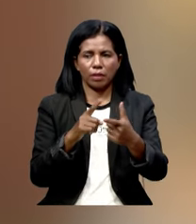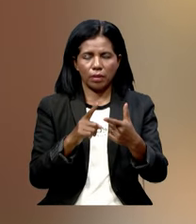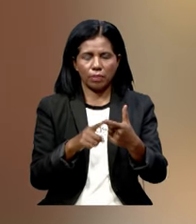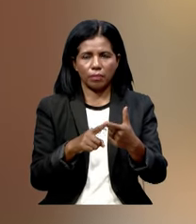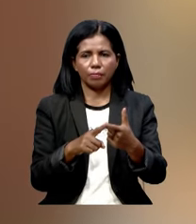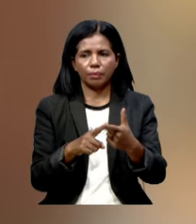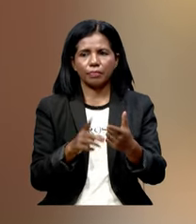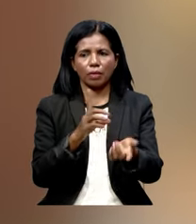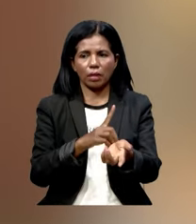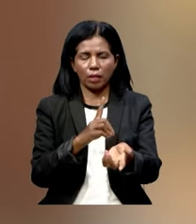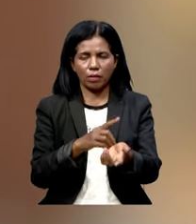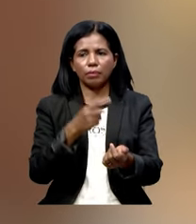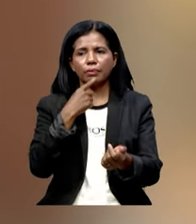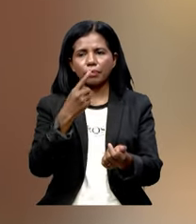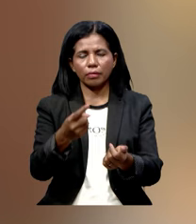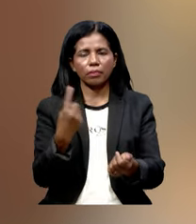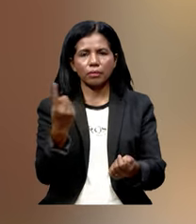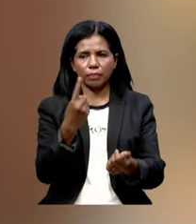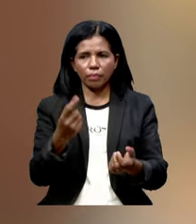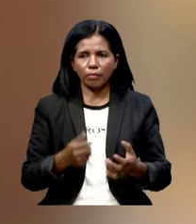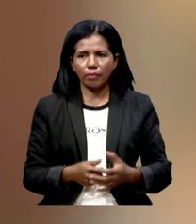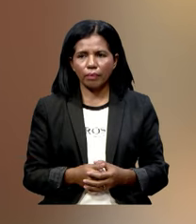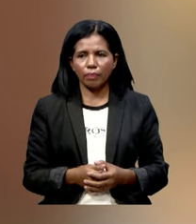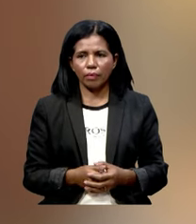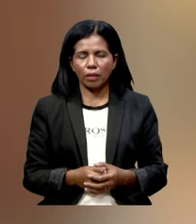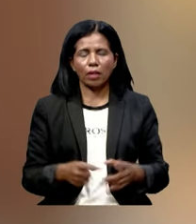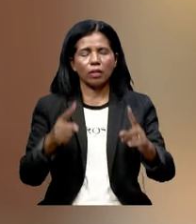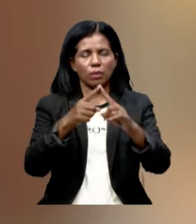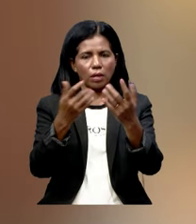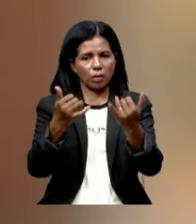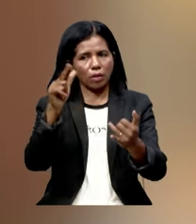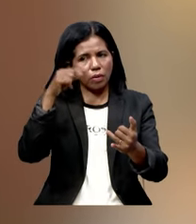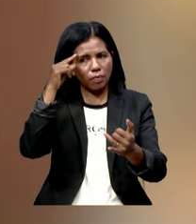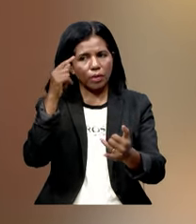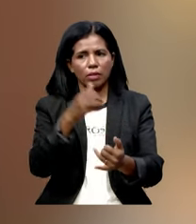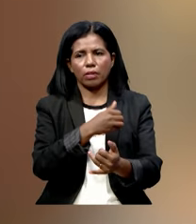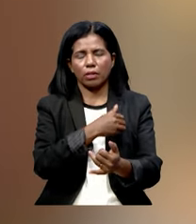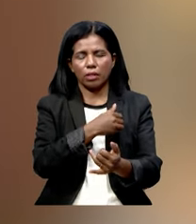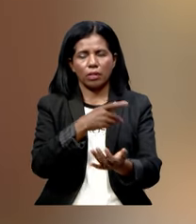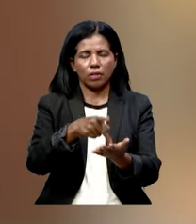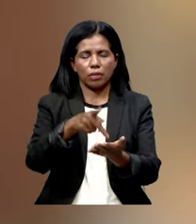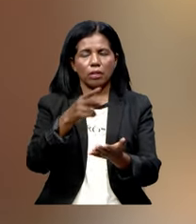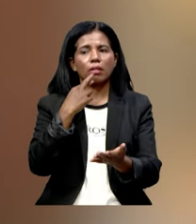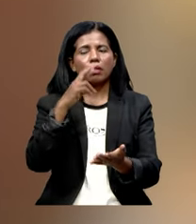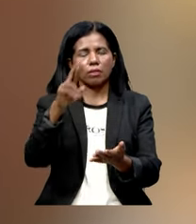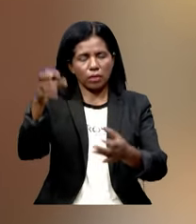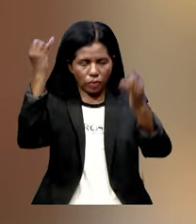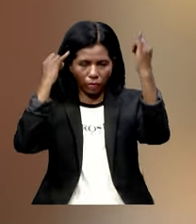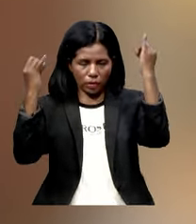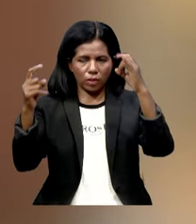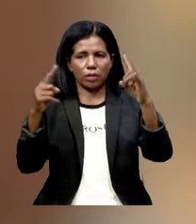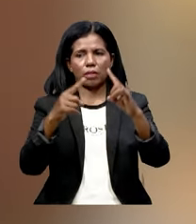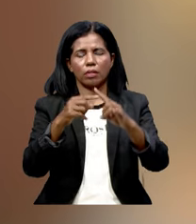Y doctor me ha tenido una fática, hasta ahora el gobierno se da por respuesta o información alguna, y el